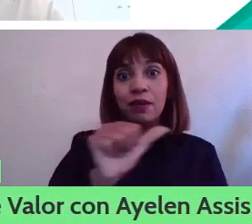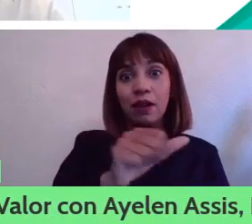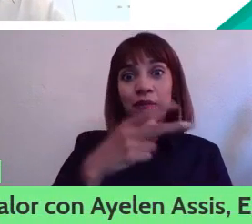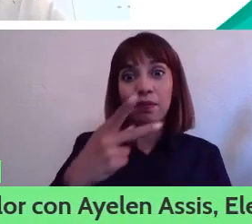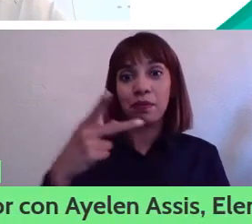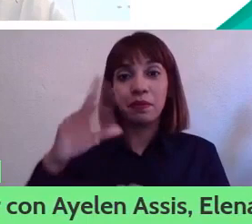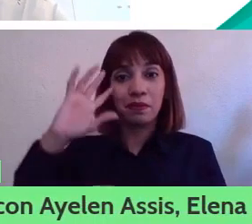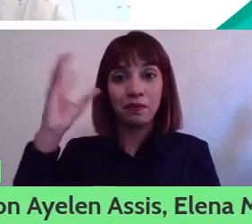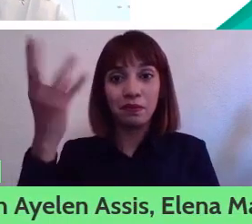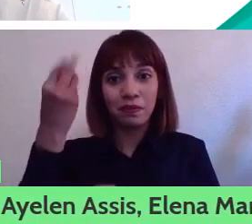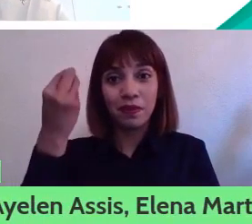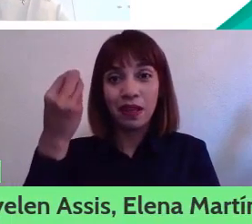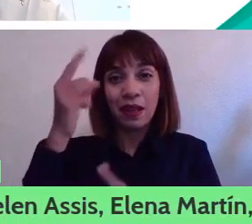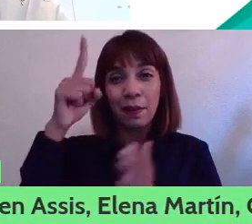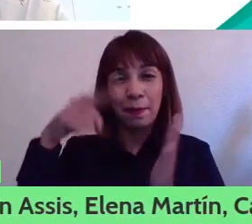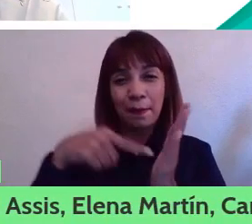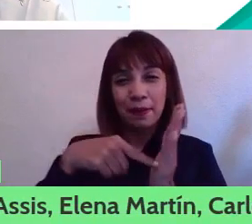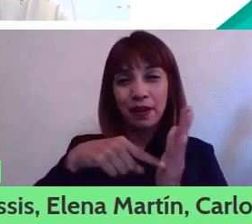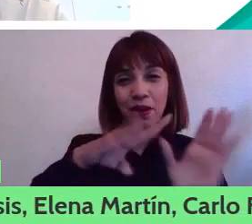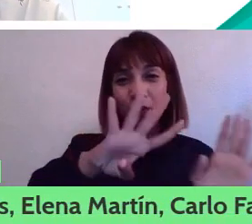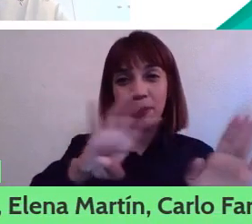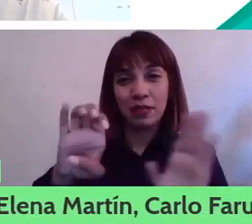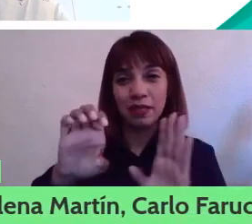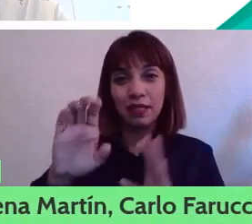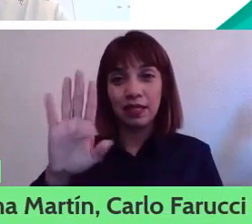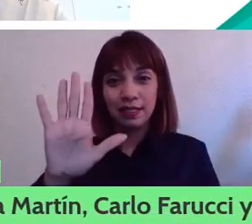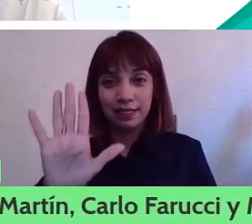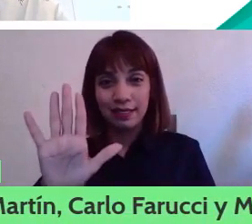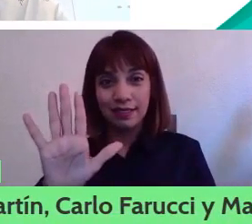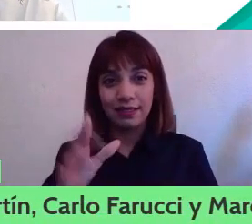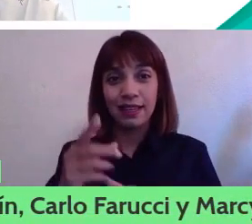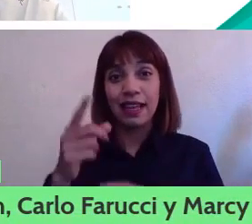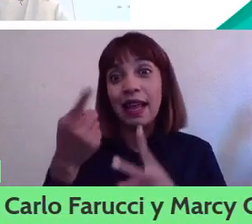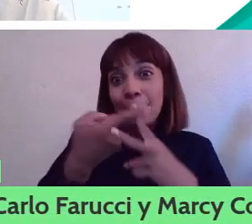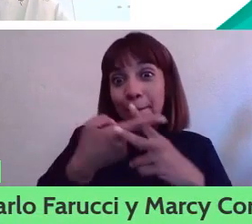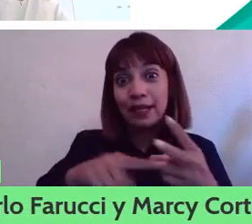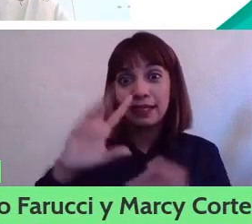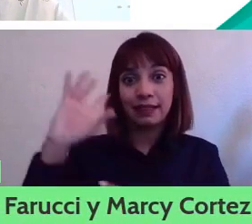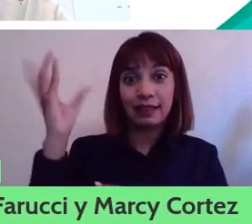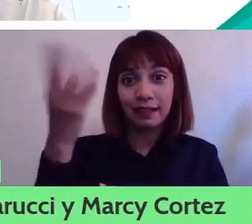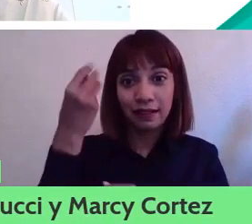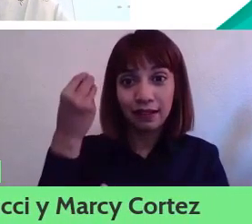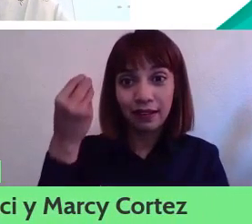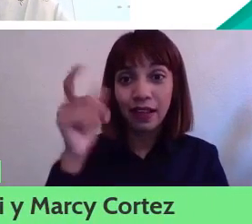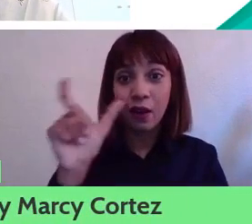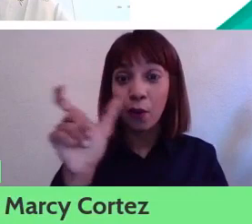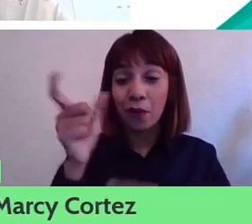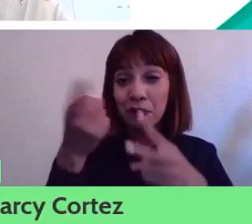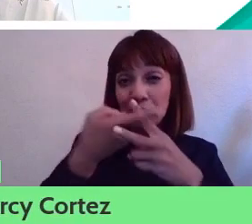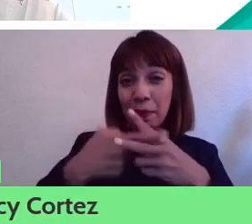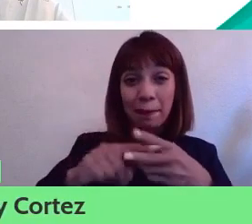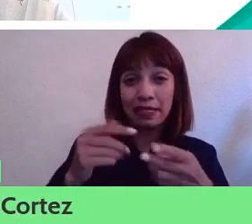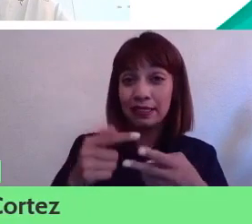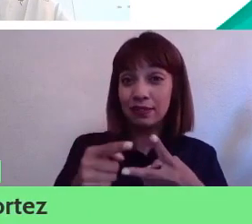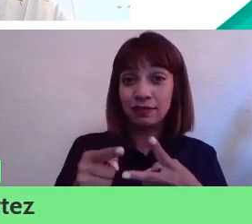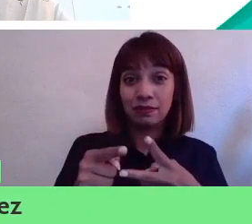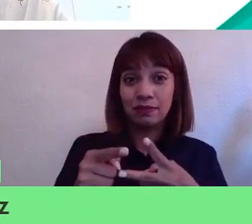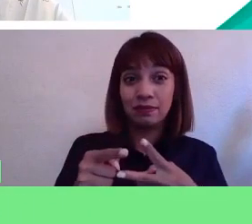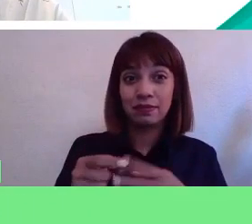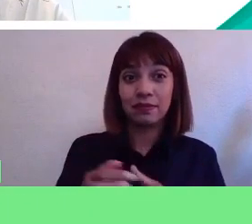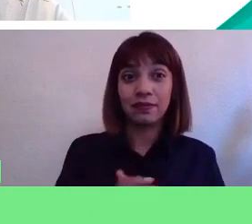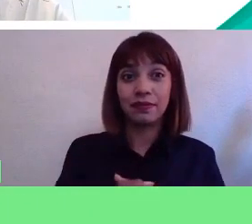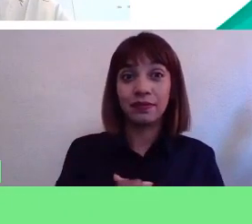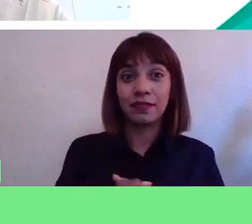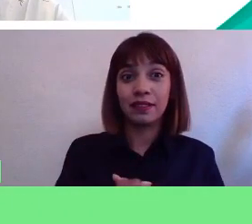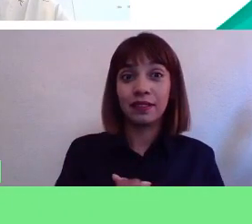es innovador. En el año 95 es una ONG que empieza siendo tecnológica y casi desde el principio empieza a ver que tiene que desarrollar